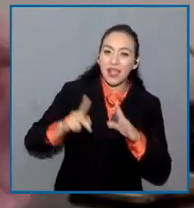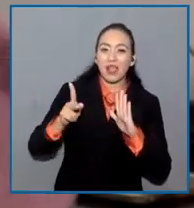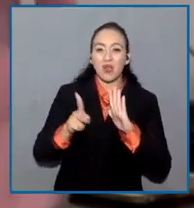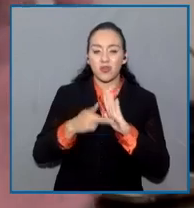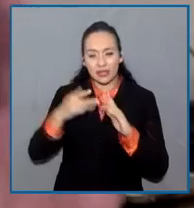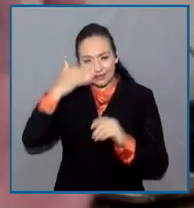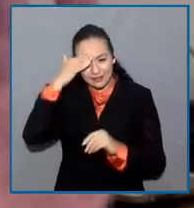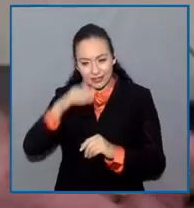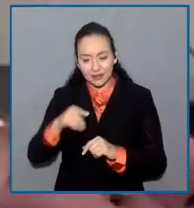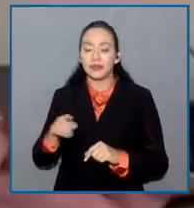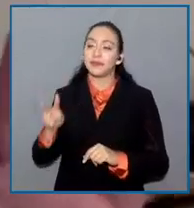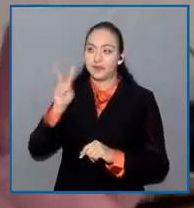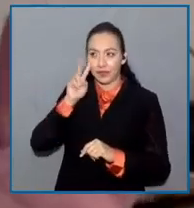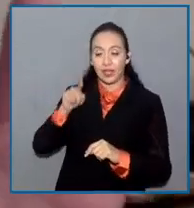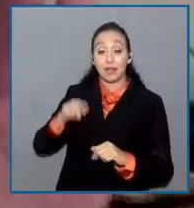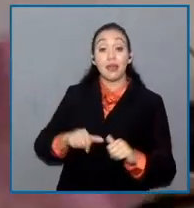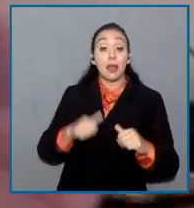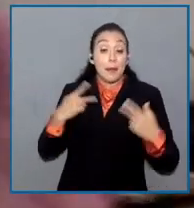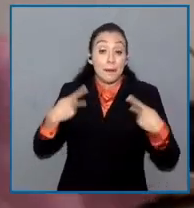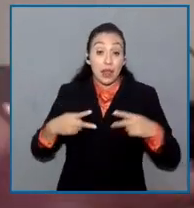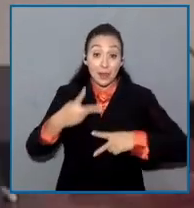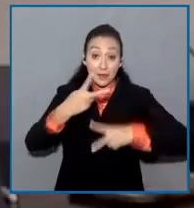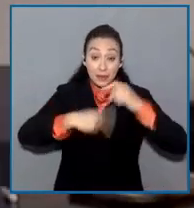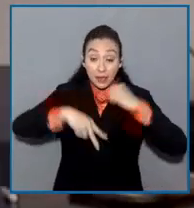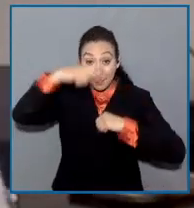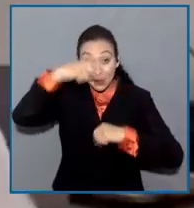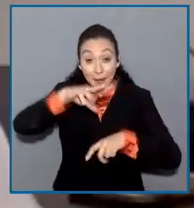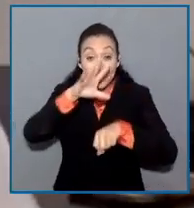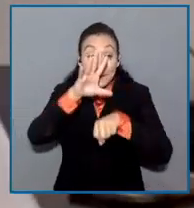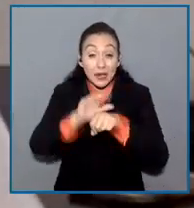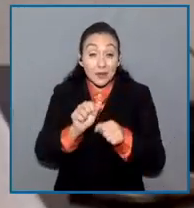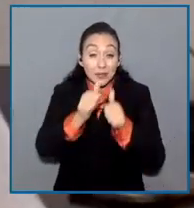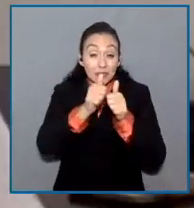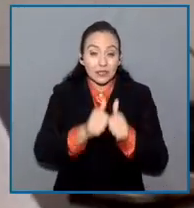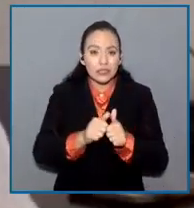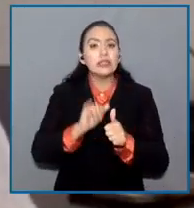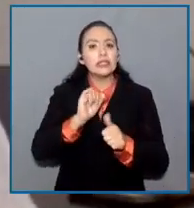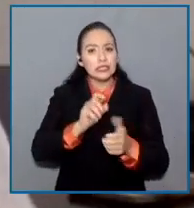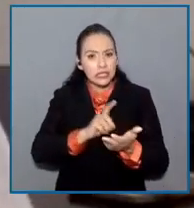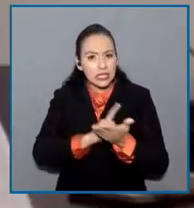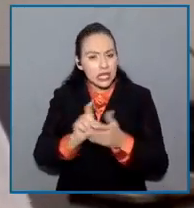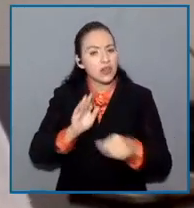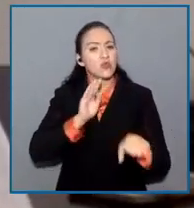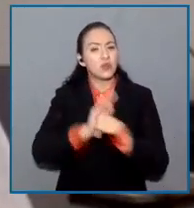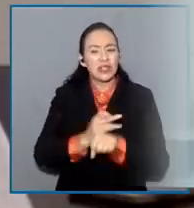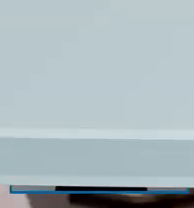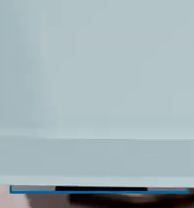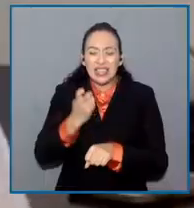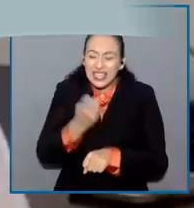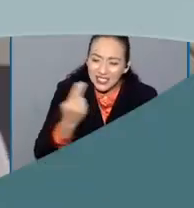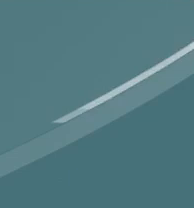refugiadas estos mínimos derechos. Para el canal del Poder Judicial de la Federación, Laura Murillo.